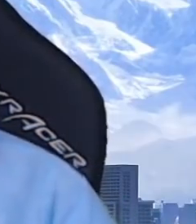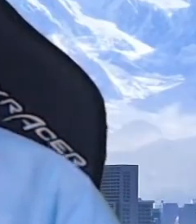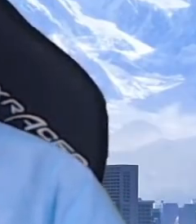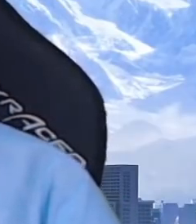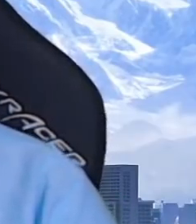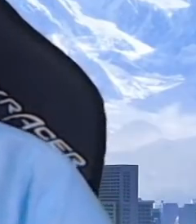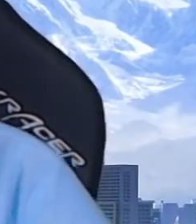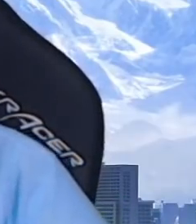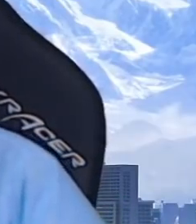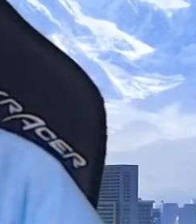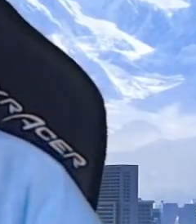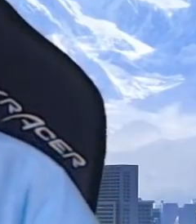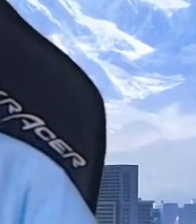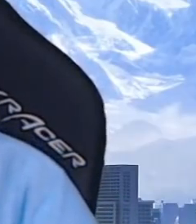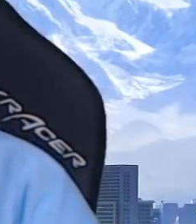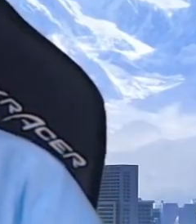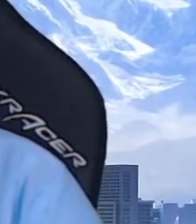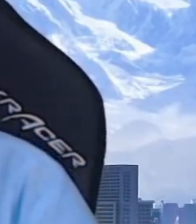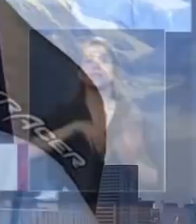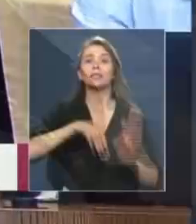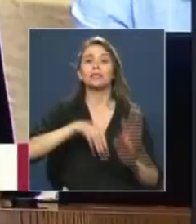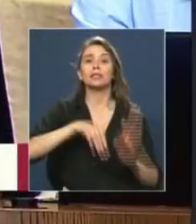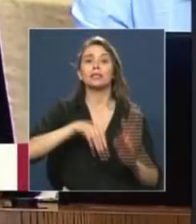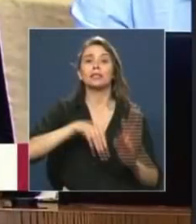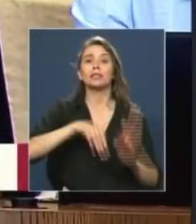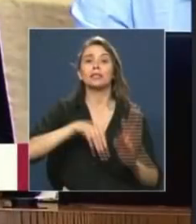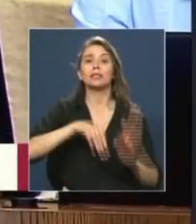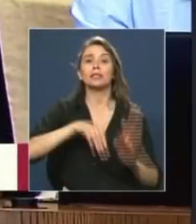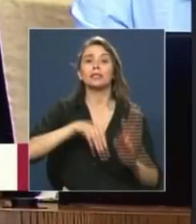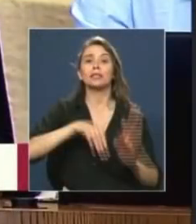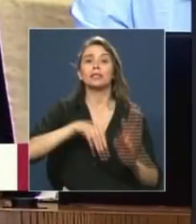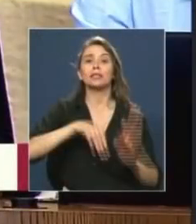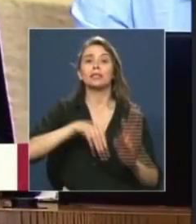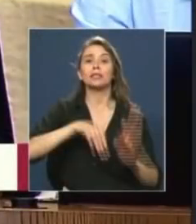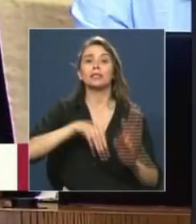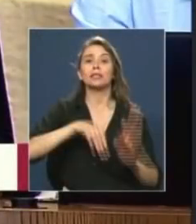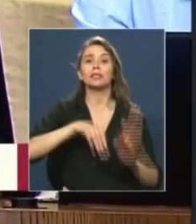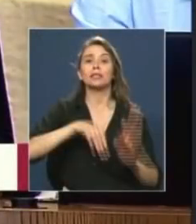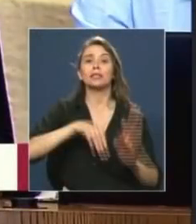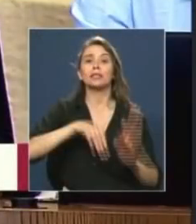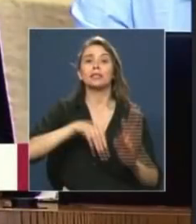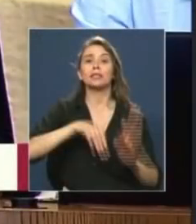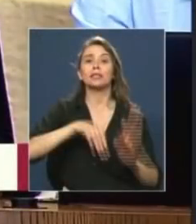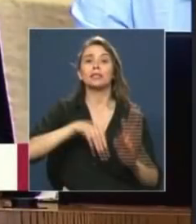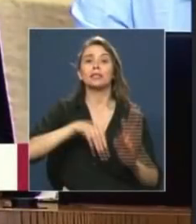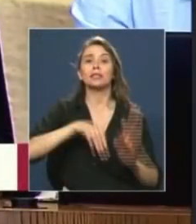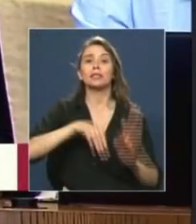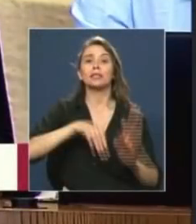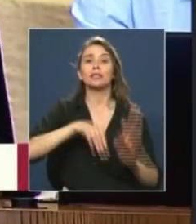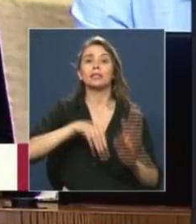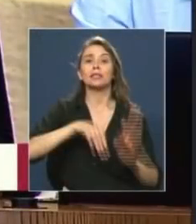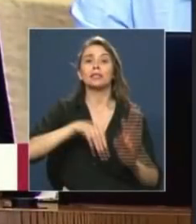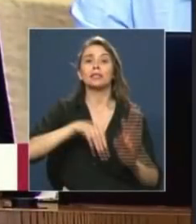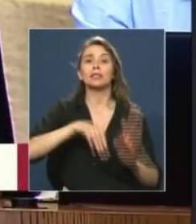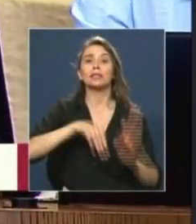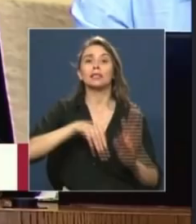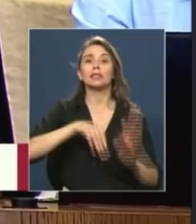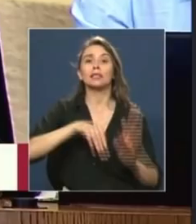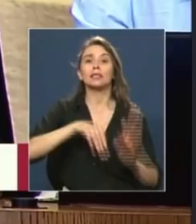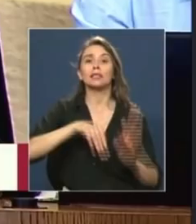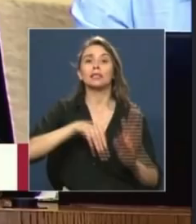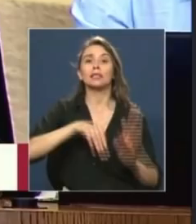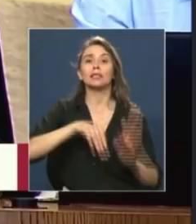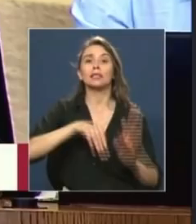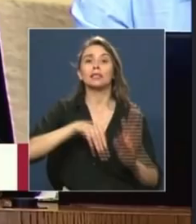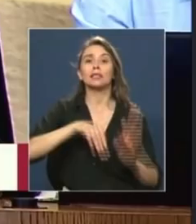grande y vamos a ver por qué en estos hechos. Pero veamos un poco el detalle de qué es lo que ocurrió. Contra el diputado Florcita